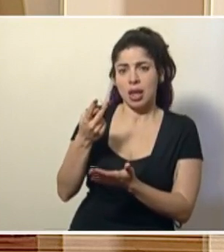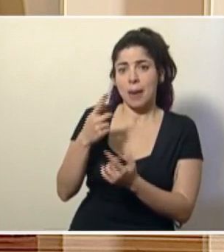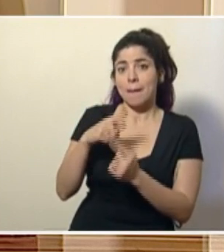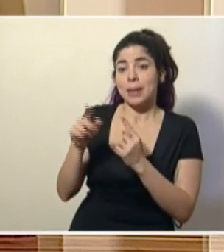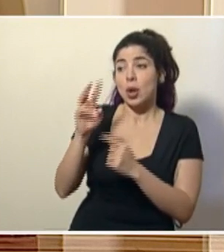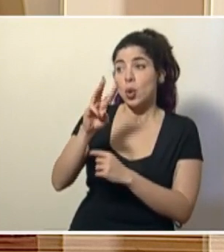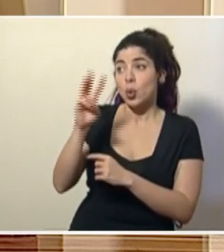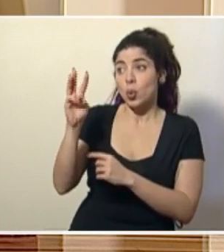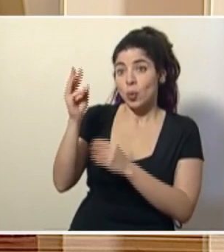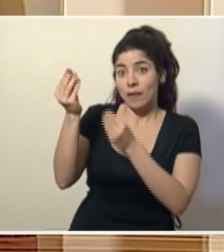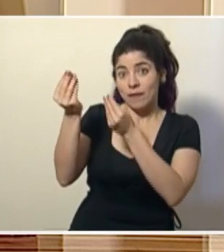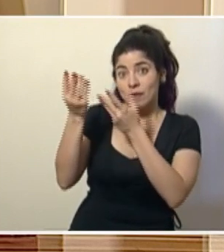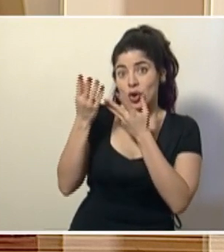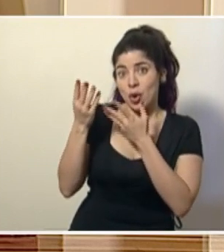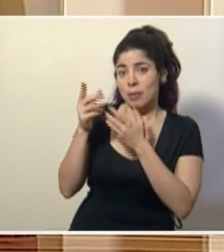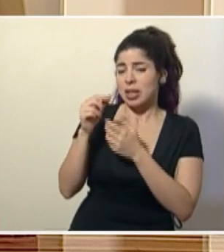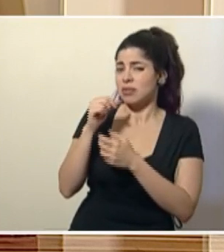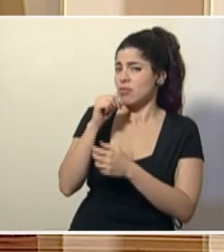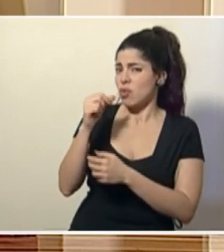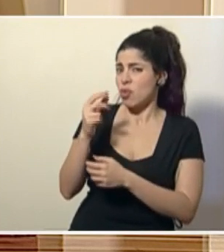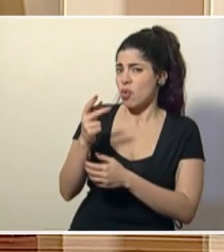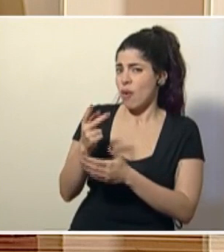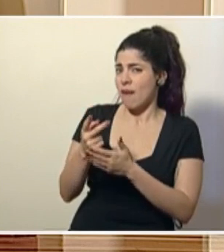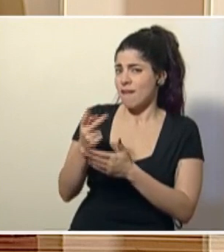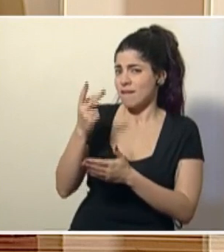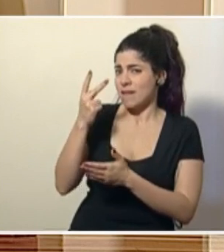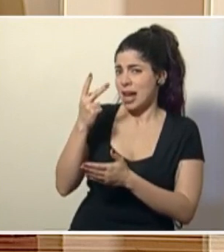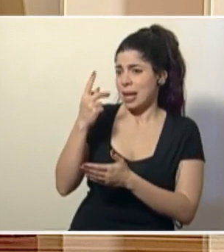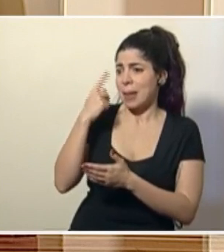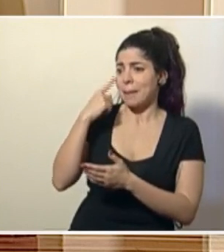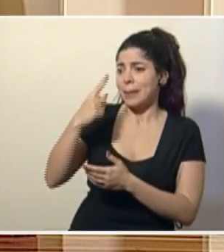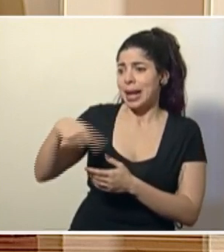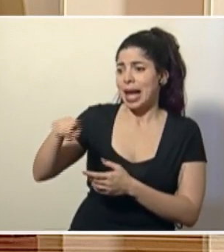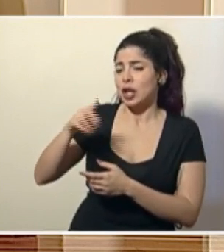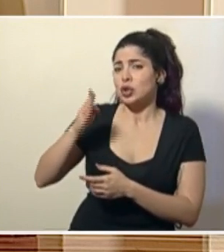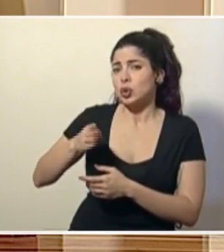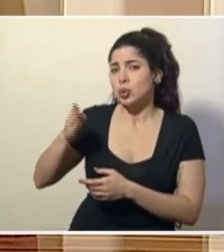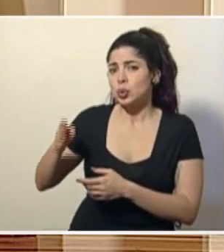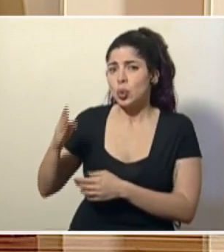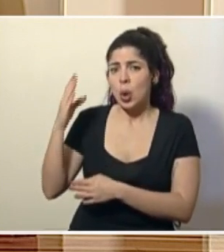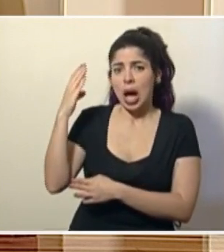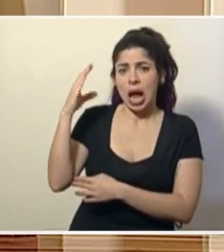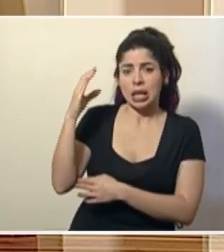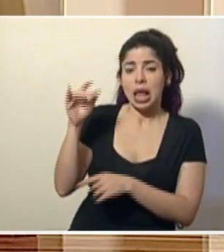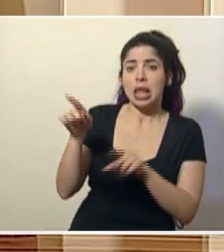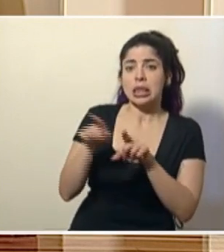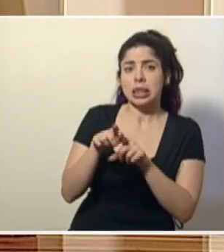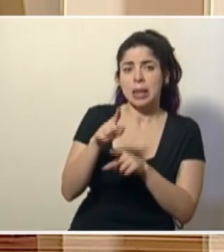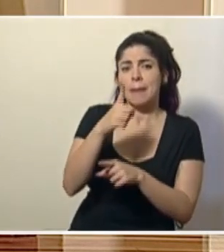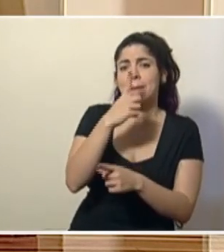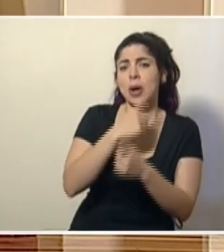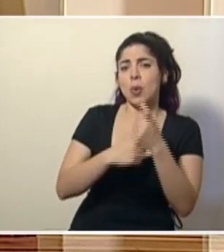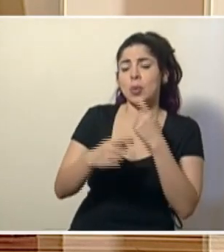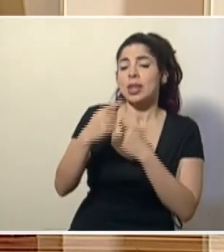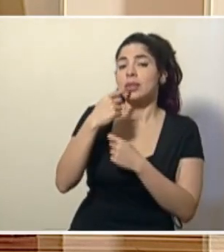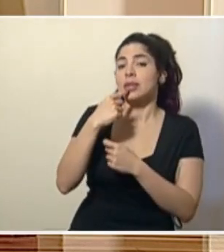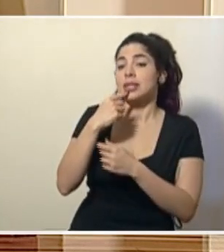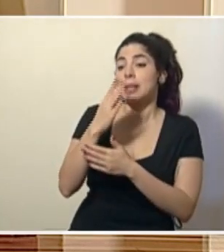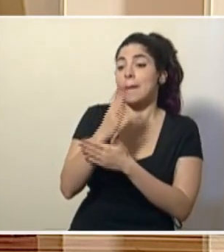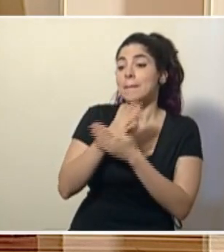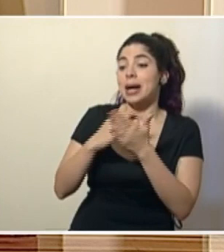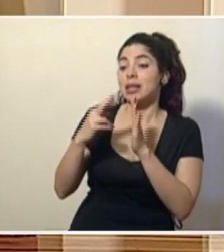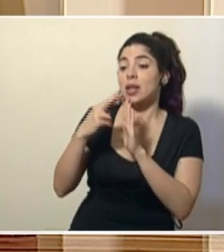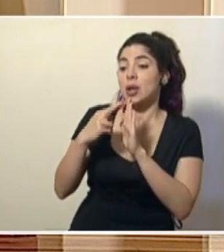de información no es válida para ellos en la zona sur, en Cartago. También hemos recibido consultas de que parte